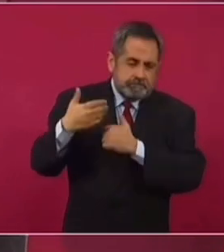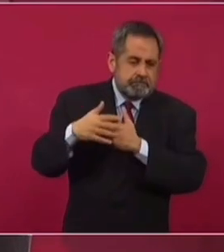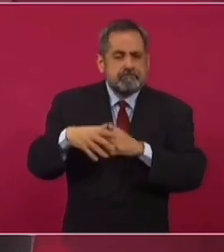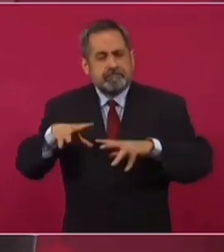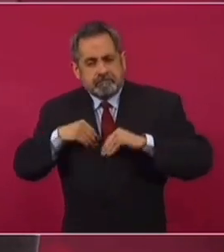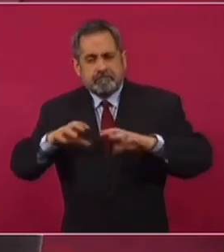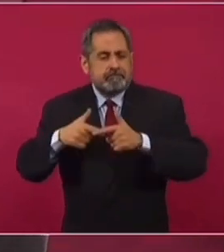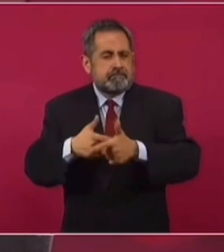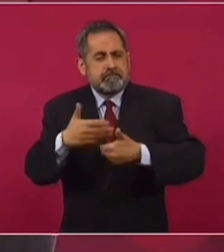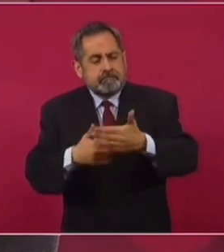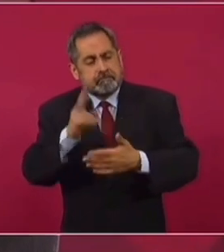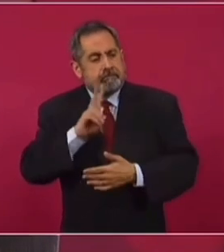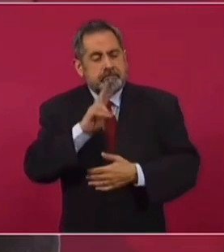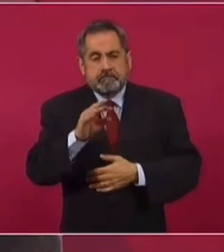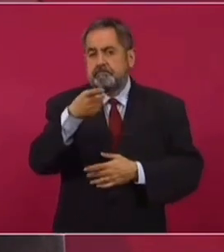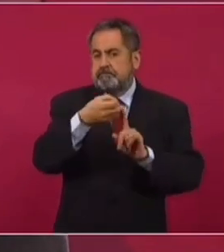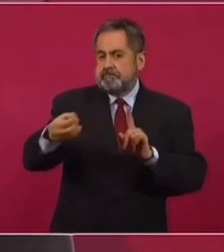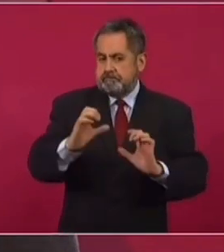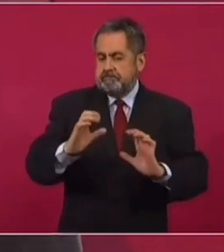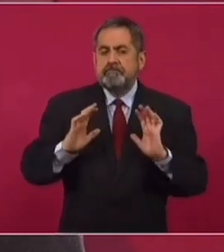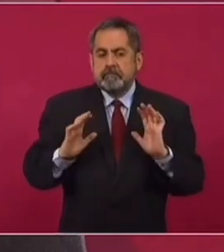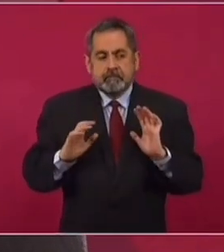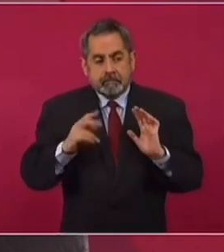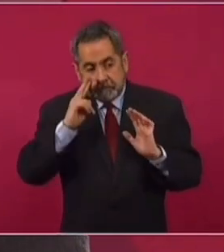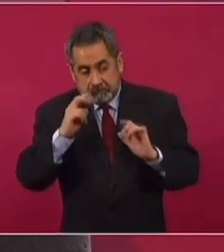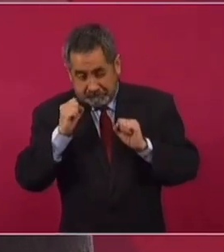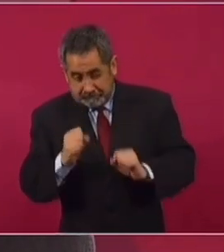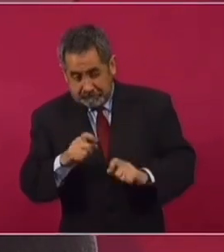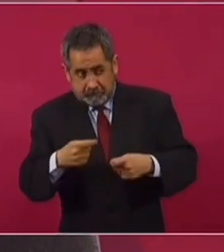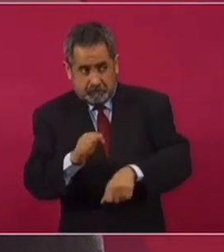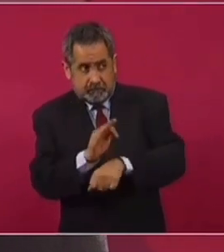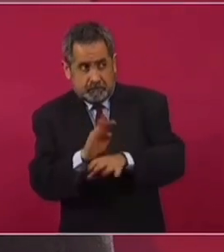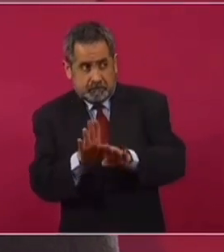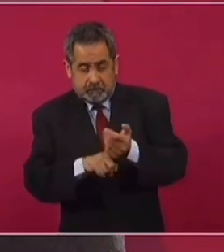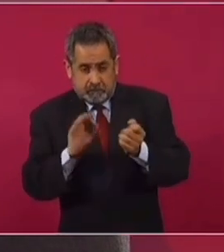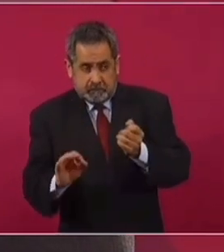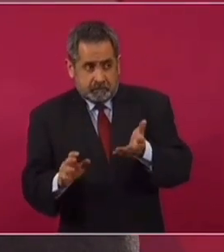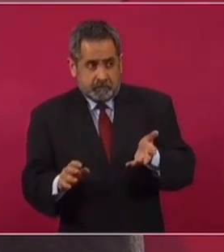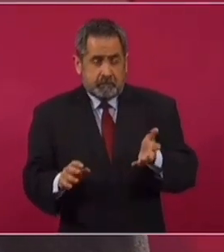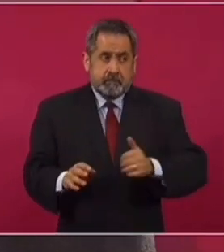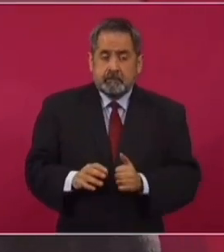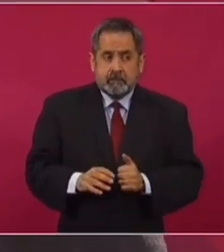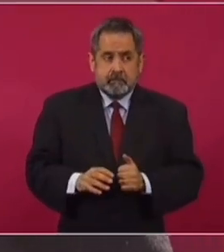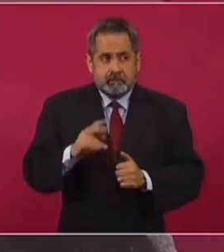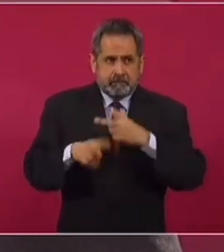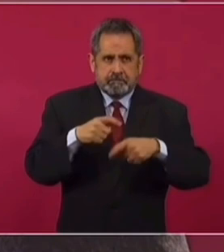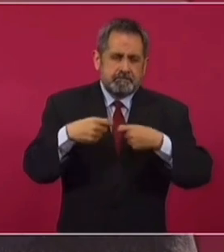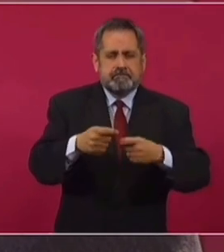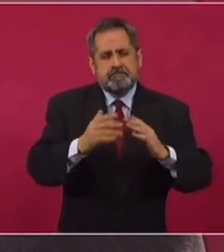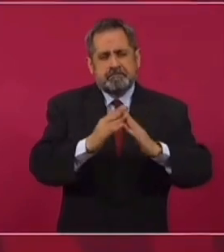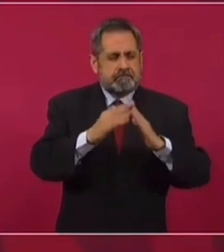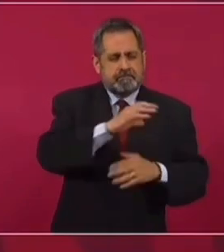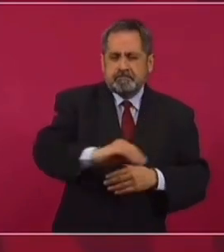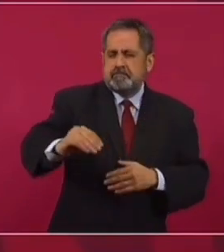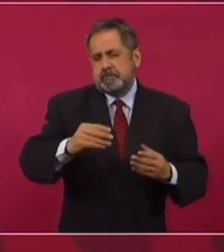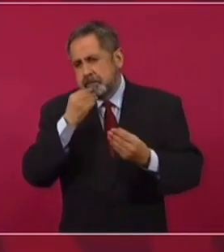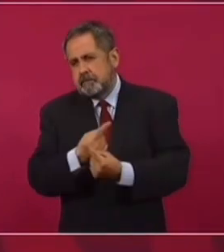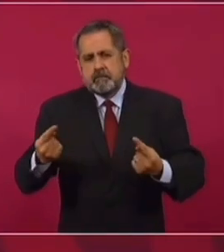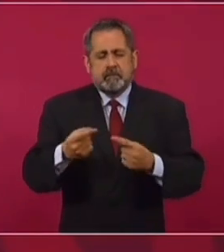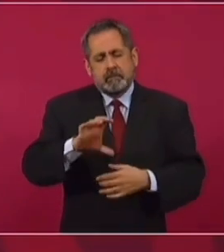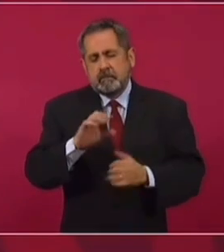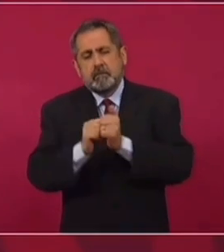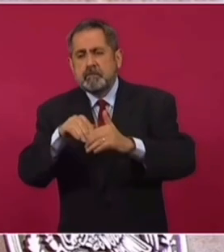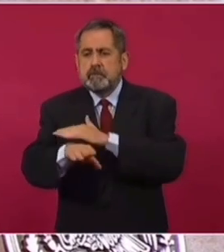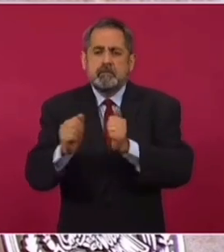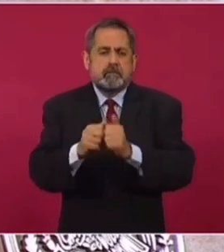que procurando que se garanticen el que tenga su hogar las niñas los niños que